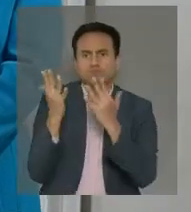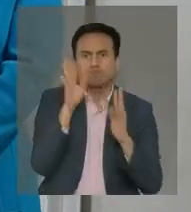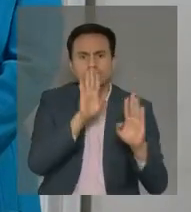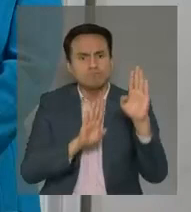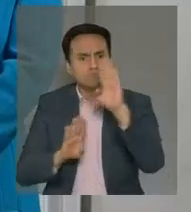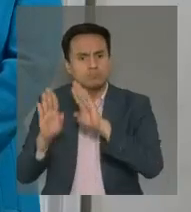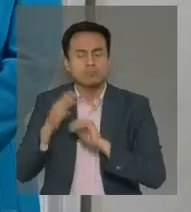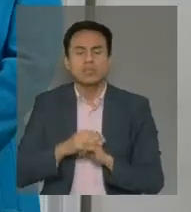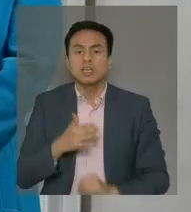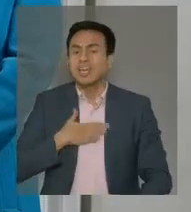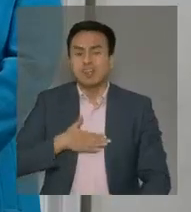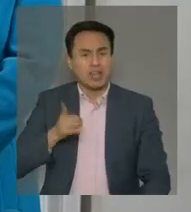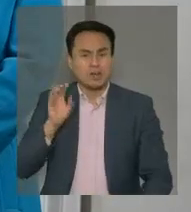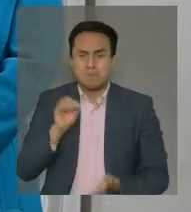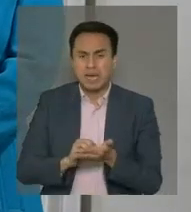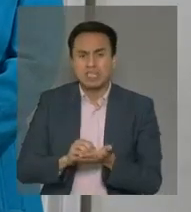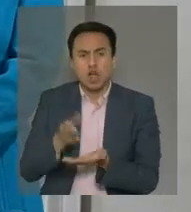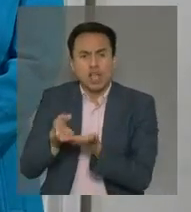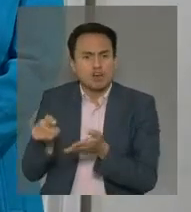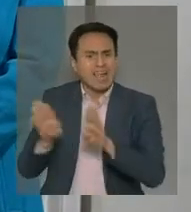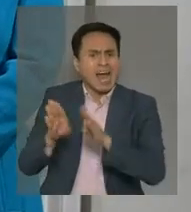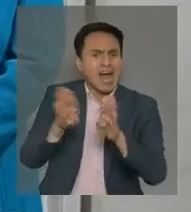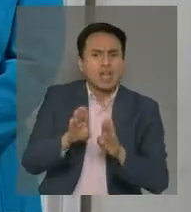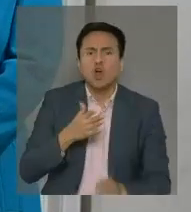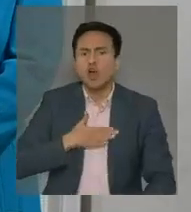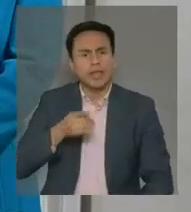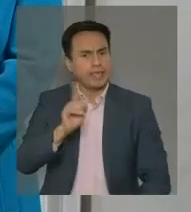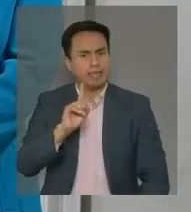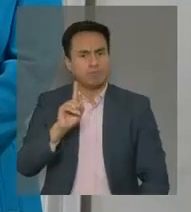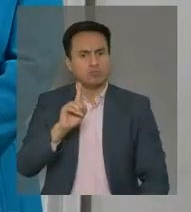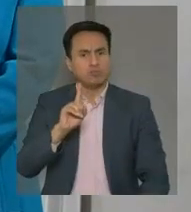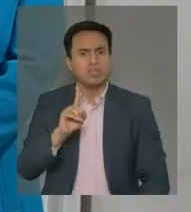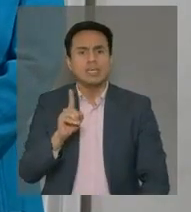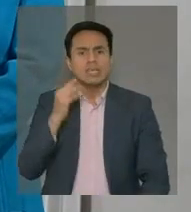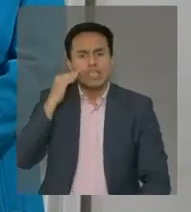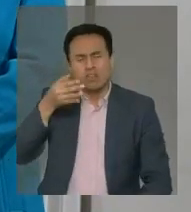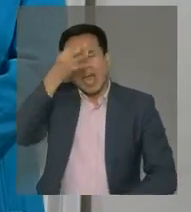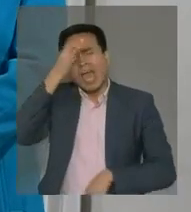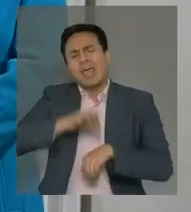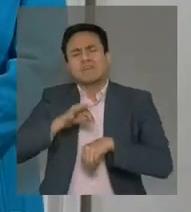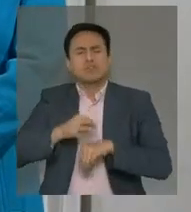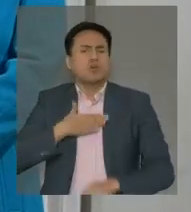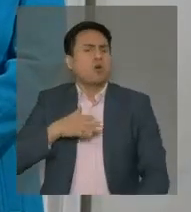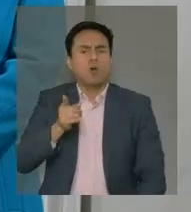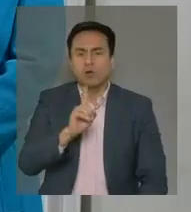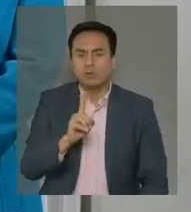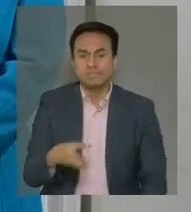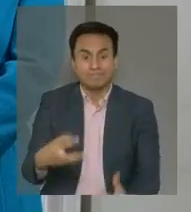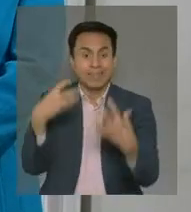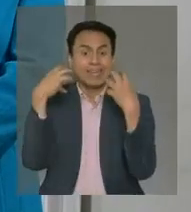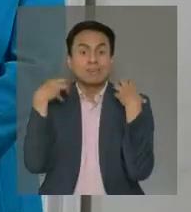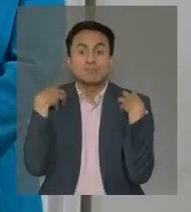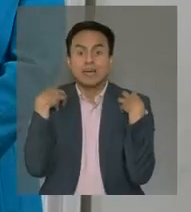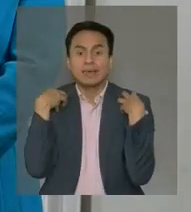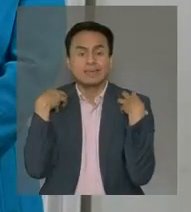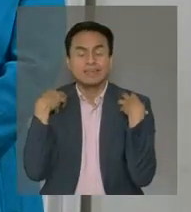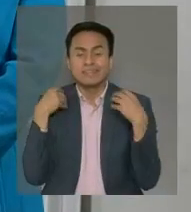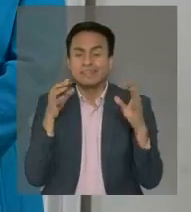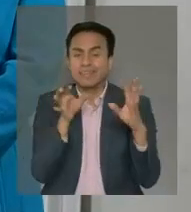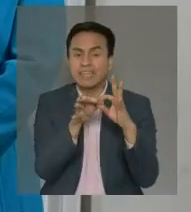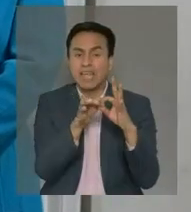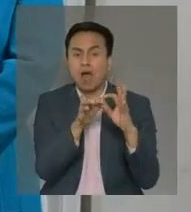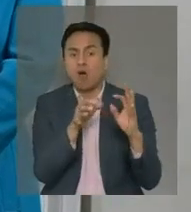no queremos más colegios cerrados no queremos más niños enfermos por responsabilidad directa